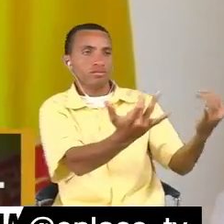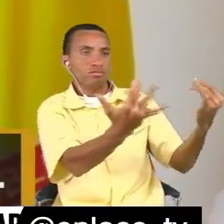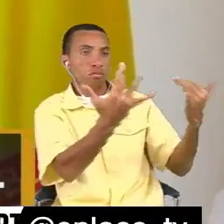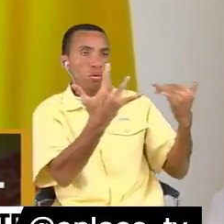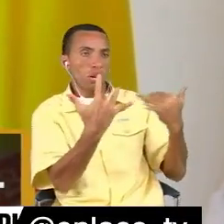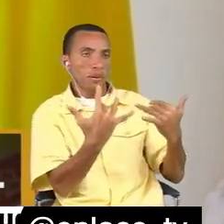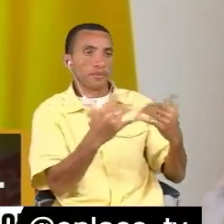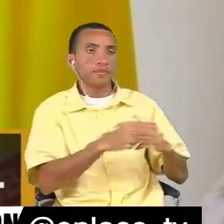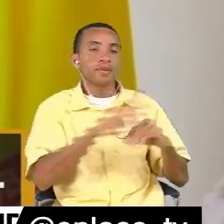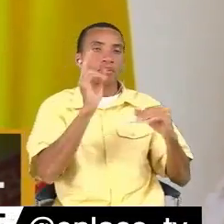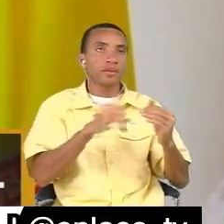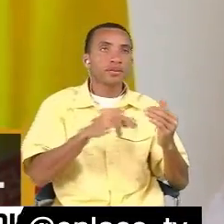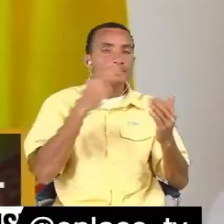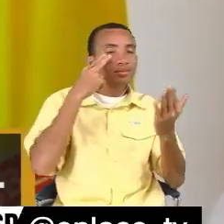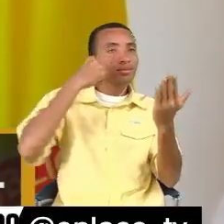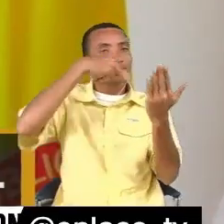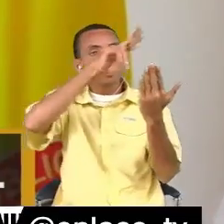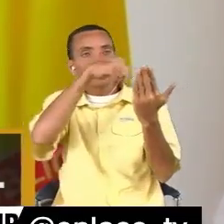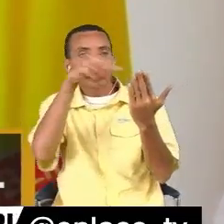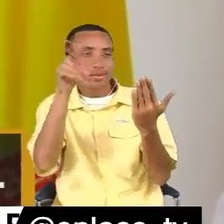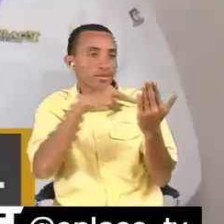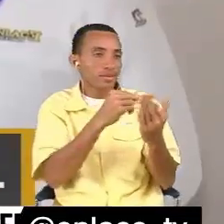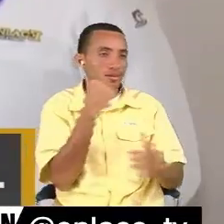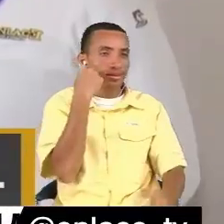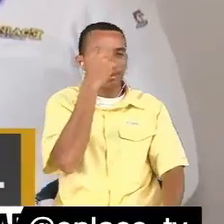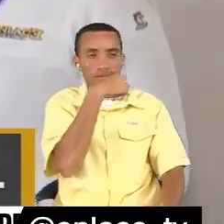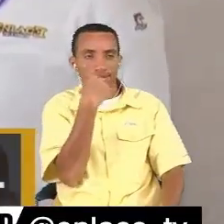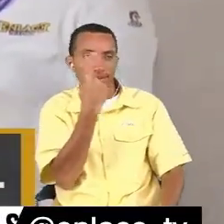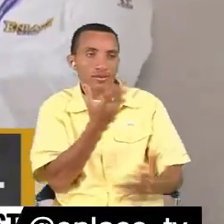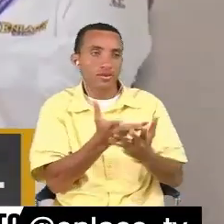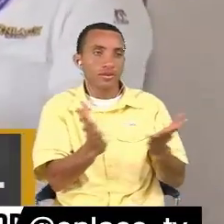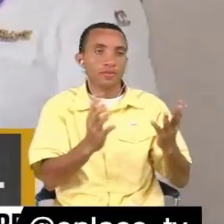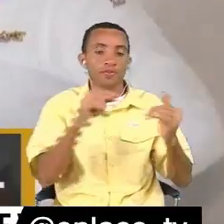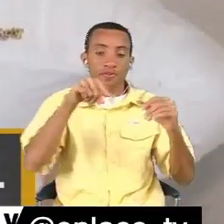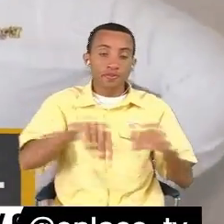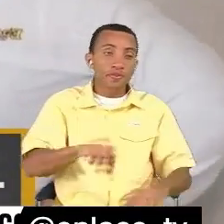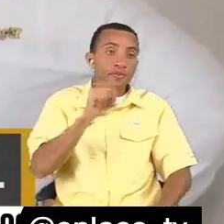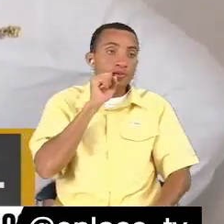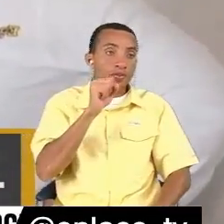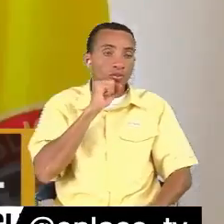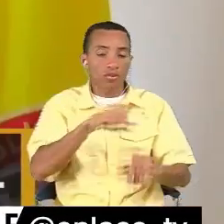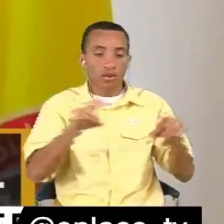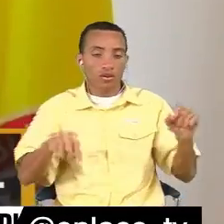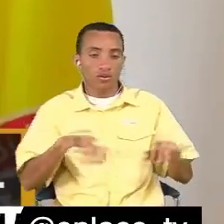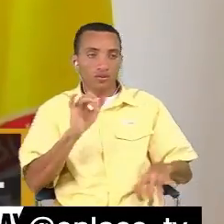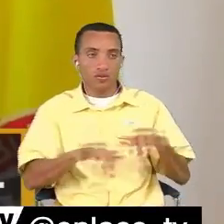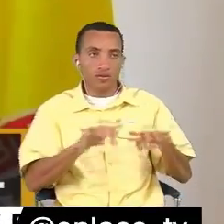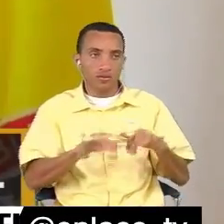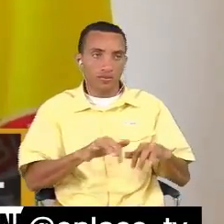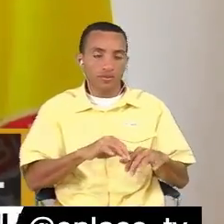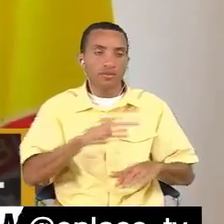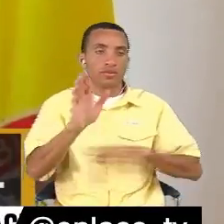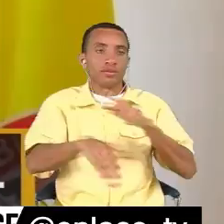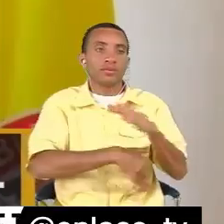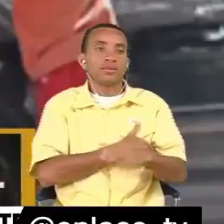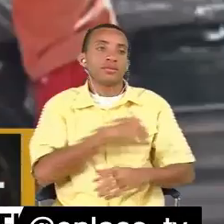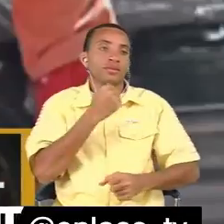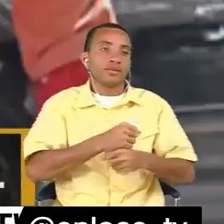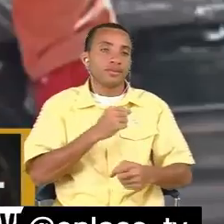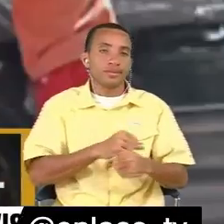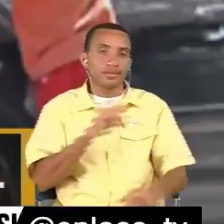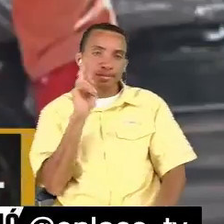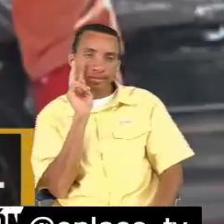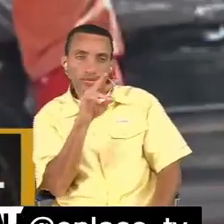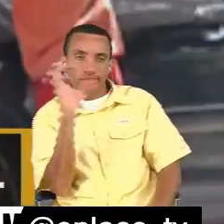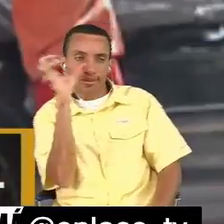actividades de pintucaritas, entre otras. En Barranca Bermeja, según la Oficina Territorial del Ministerio del Trabajo, ya se tienen identificados